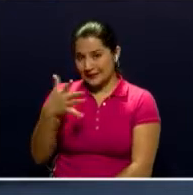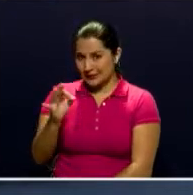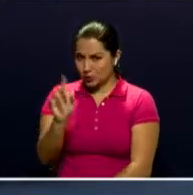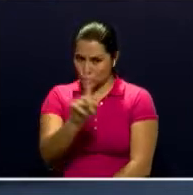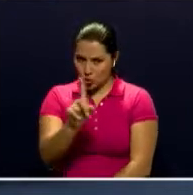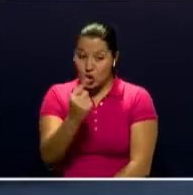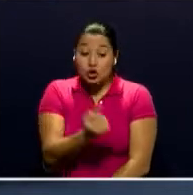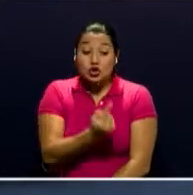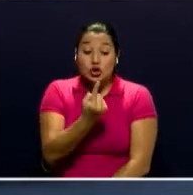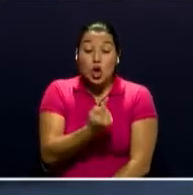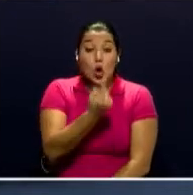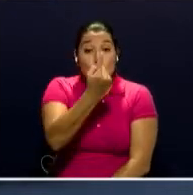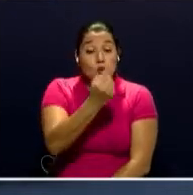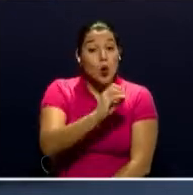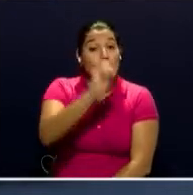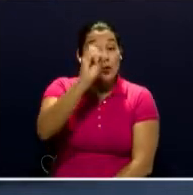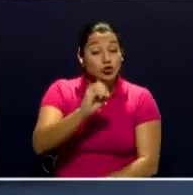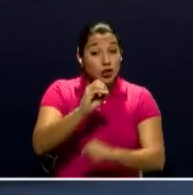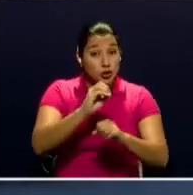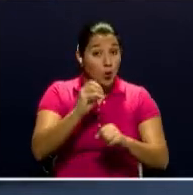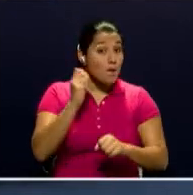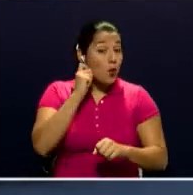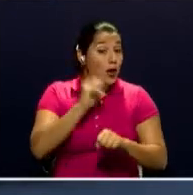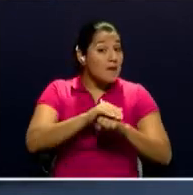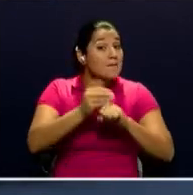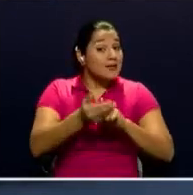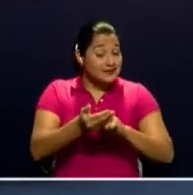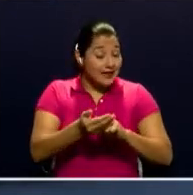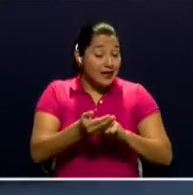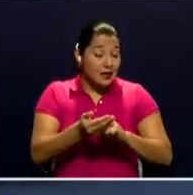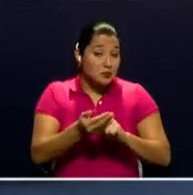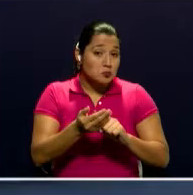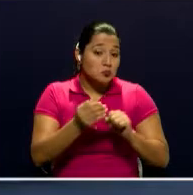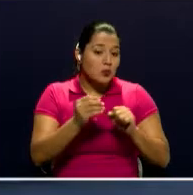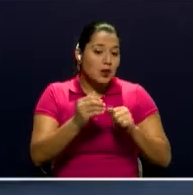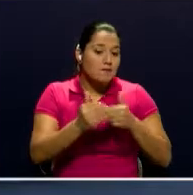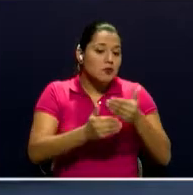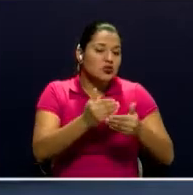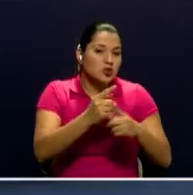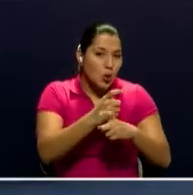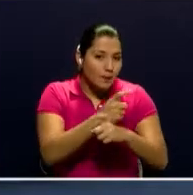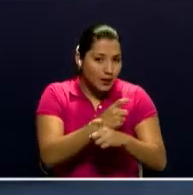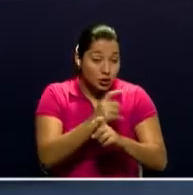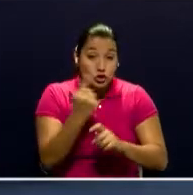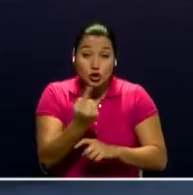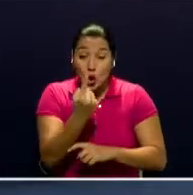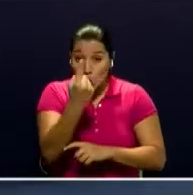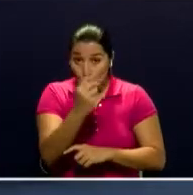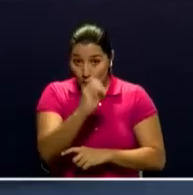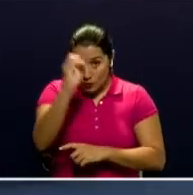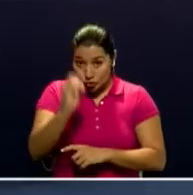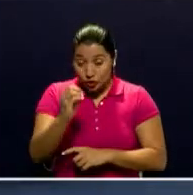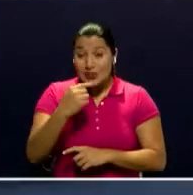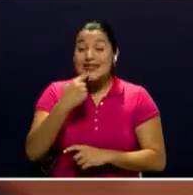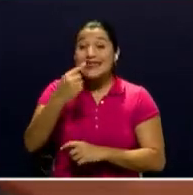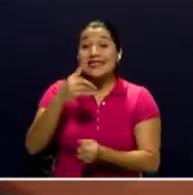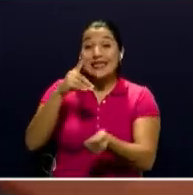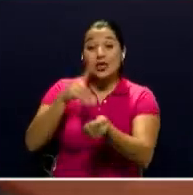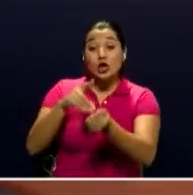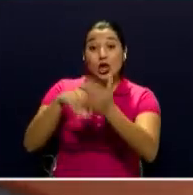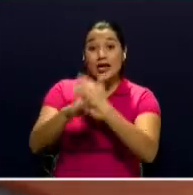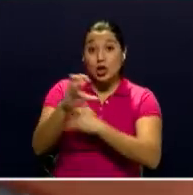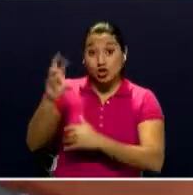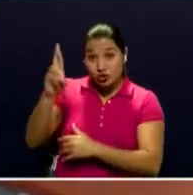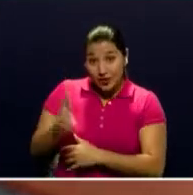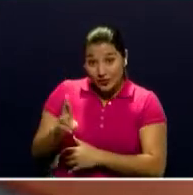los casos de embarazo presentó complicaciones. Según médicos costarricenses, este virus en los